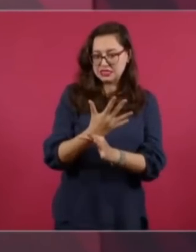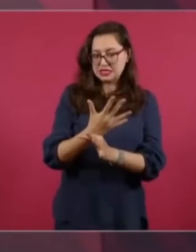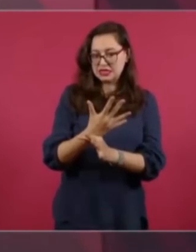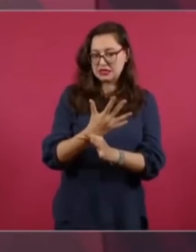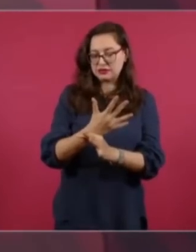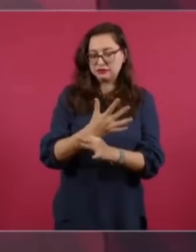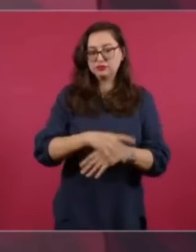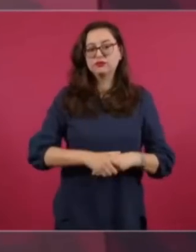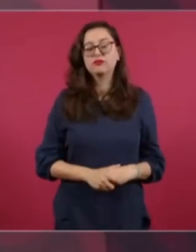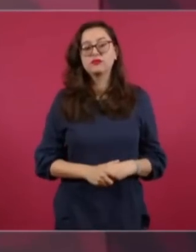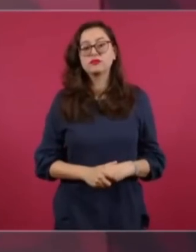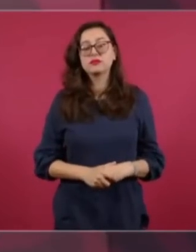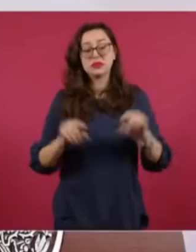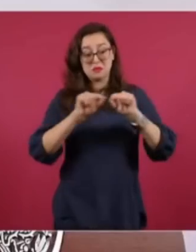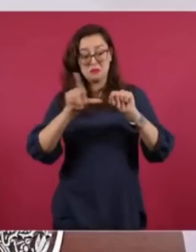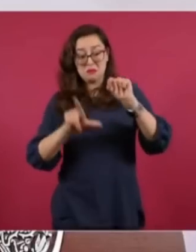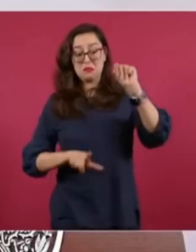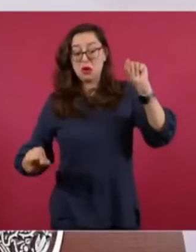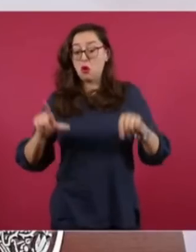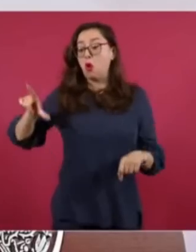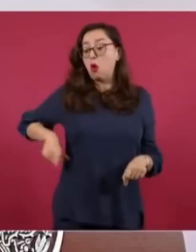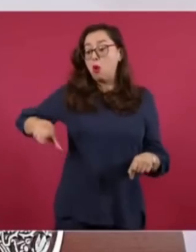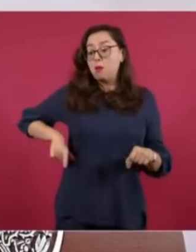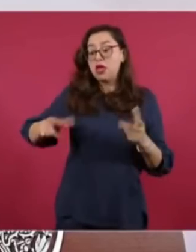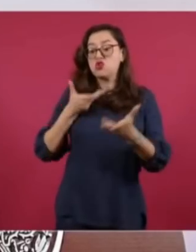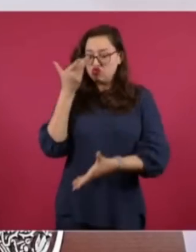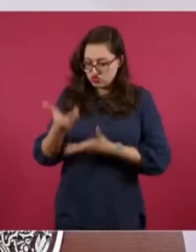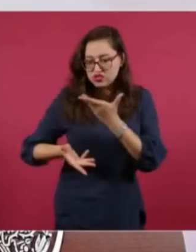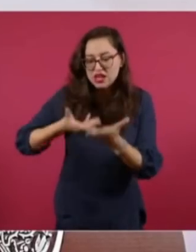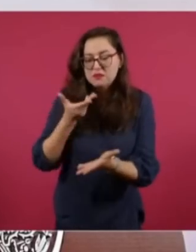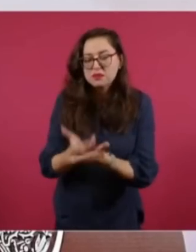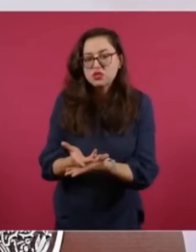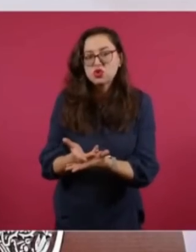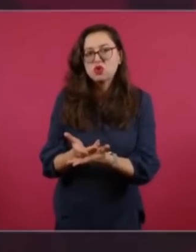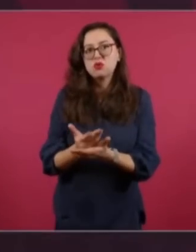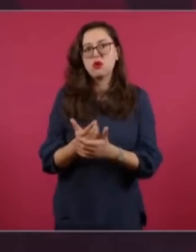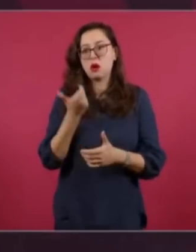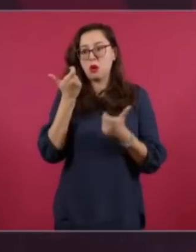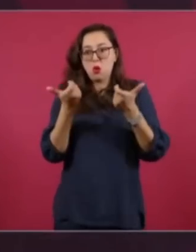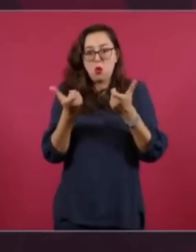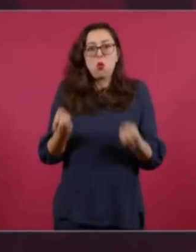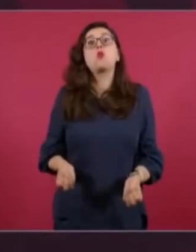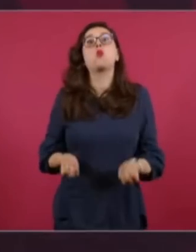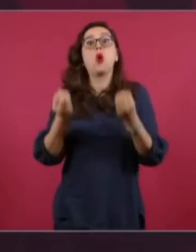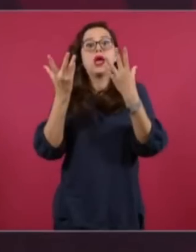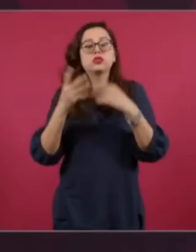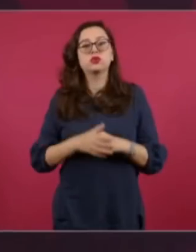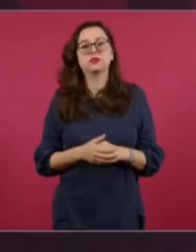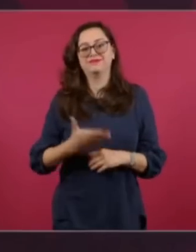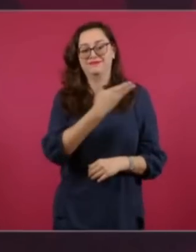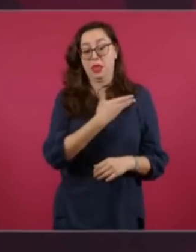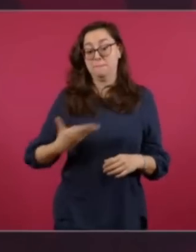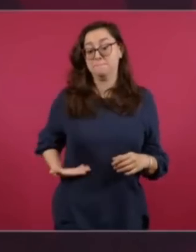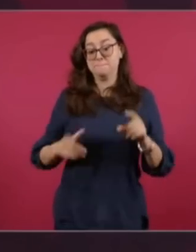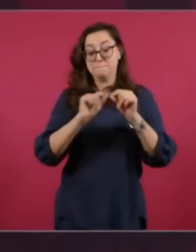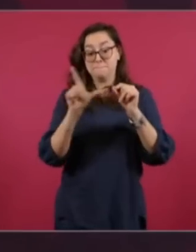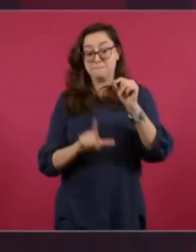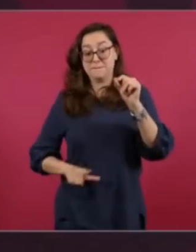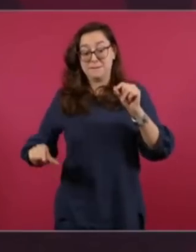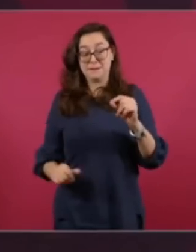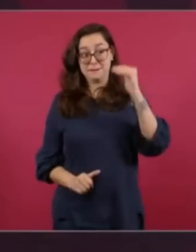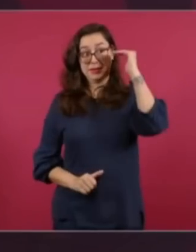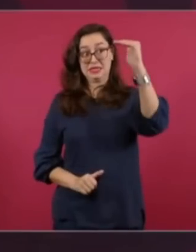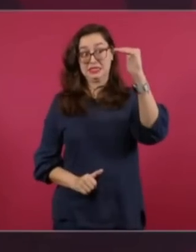que ningún servidor público puede ganar más que el presidente, y los ministros están